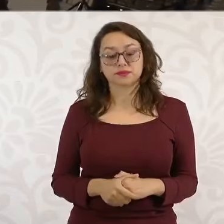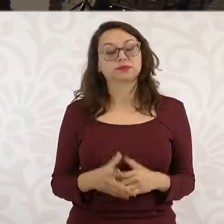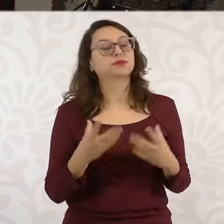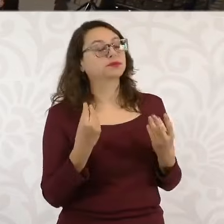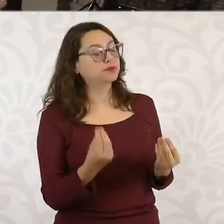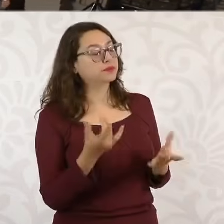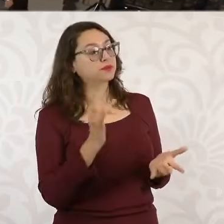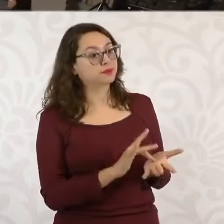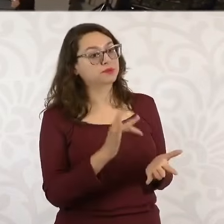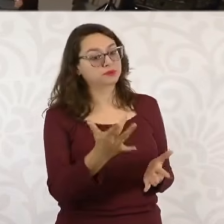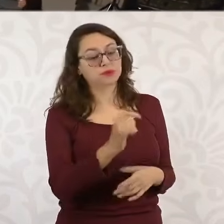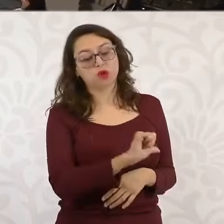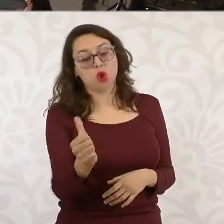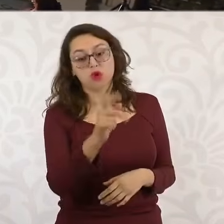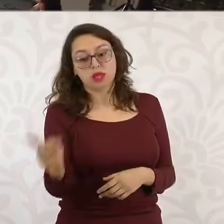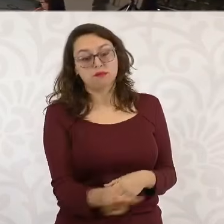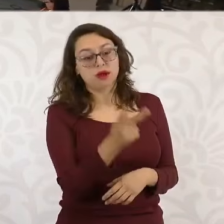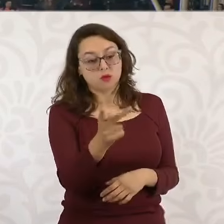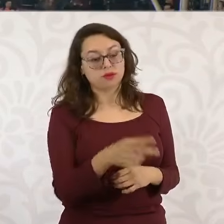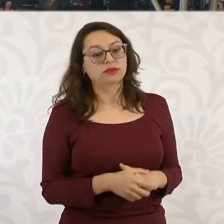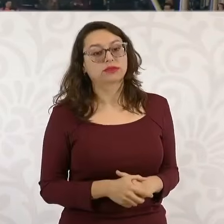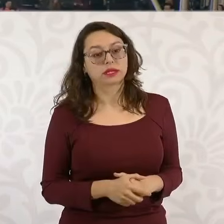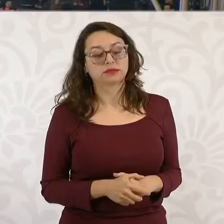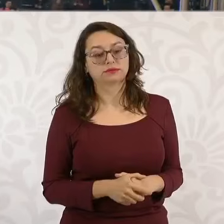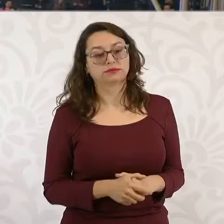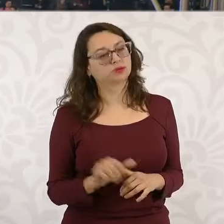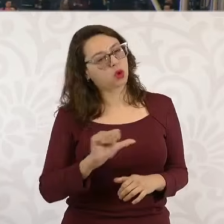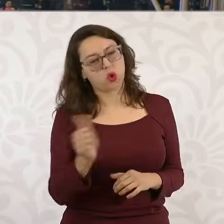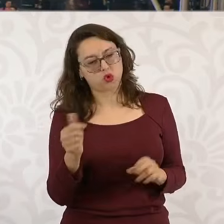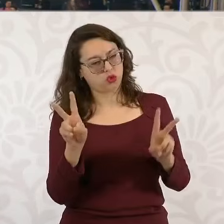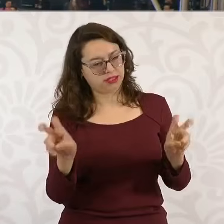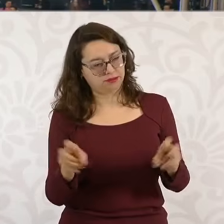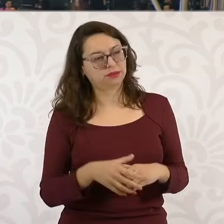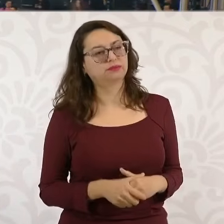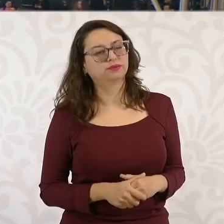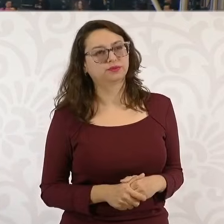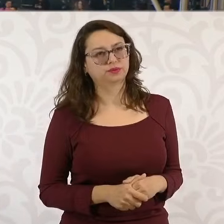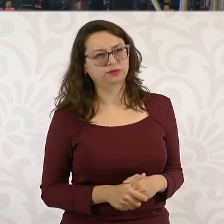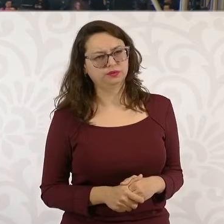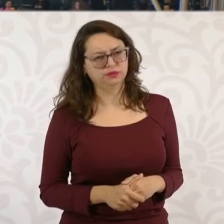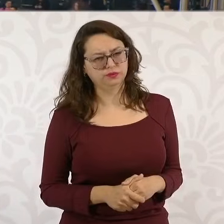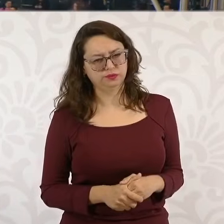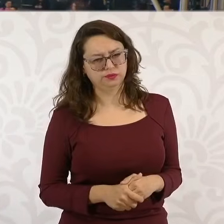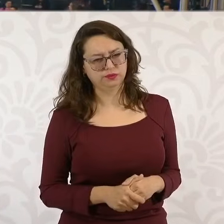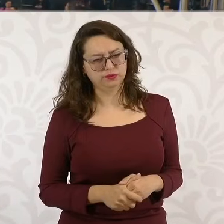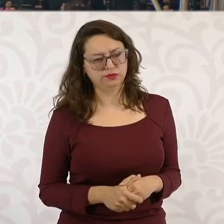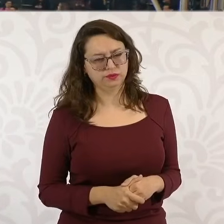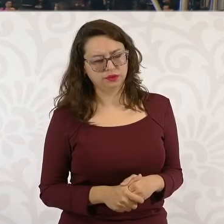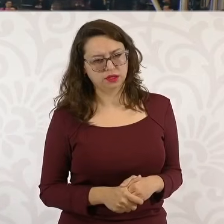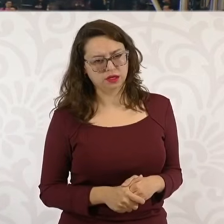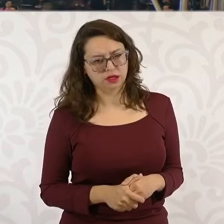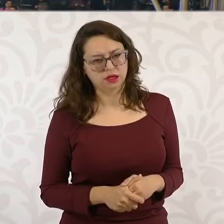Muchas gracias. En otra pregunta, ya de otro tema, la unidad de inteligencia